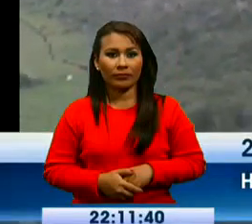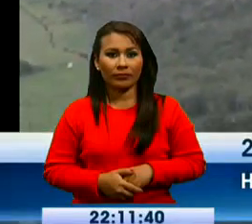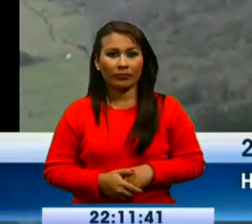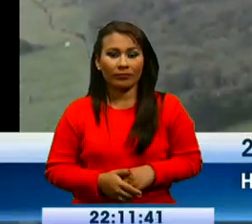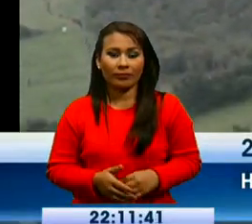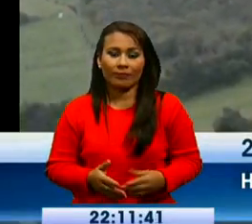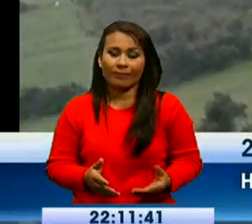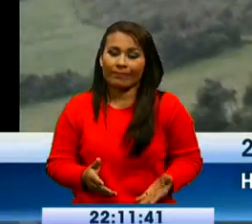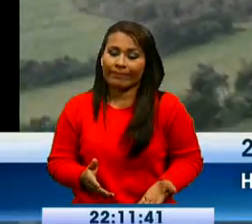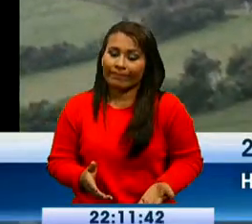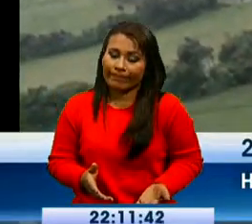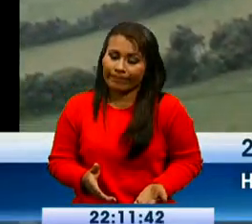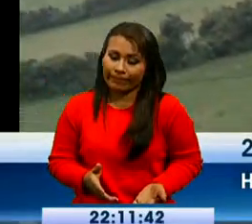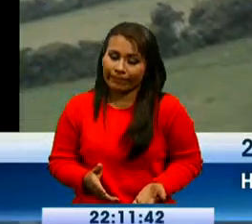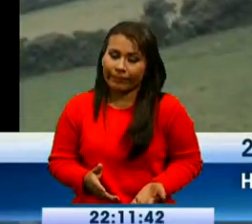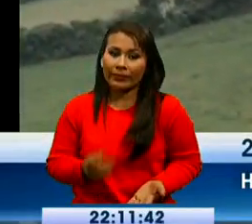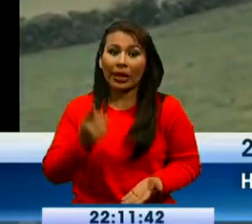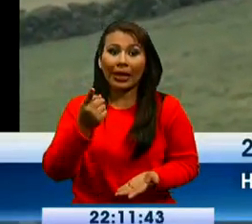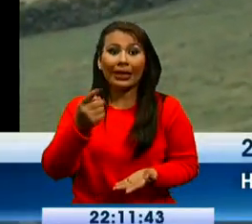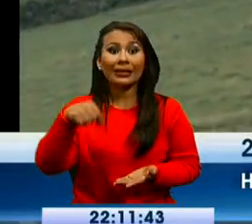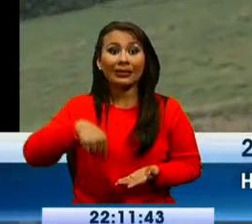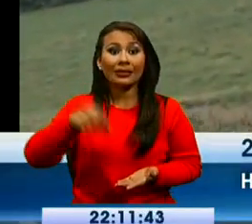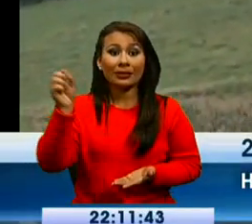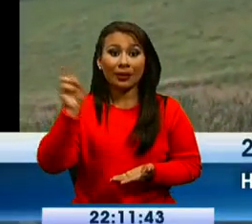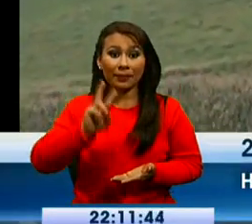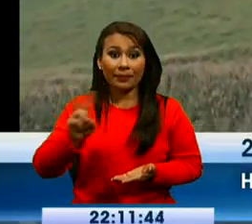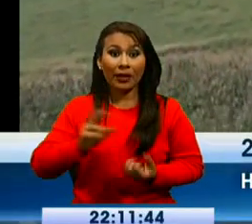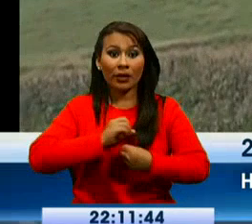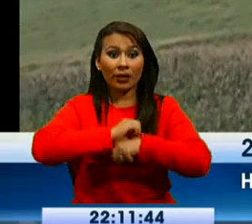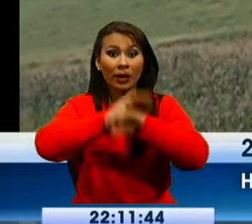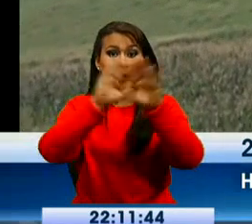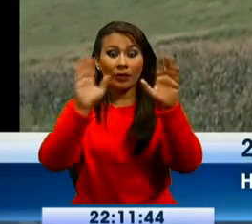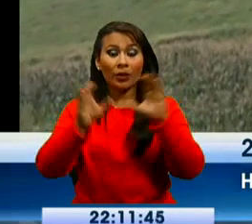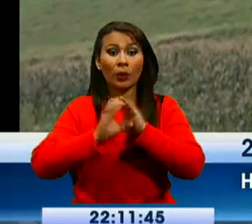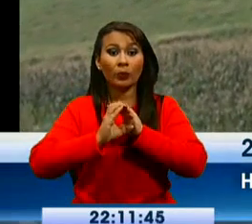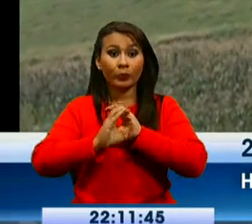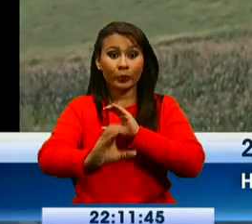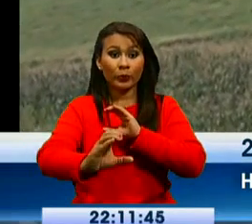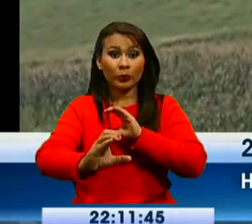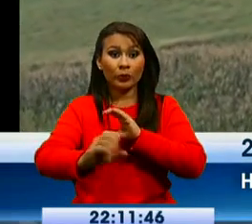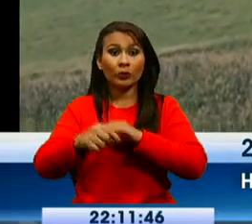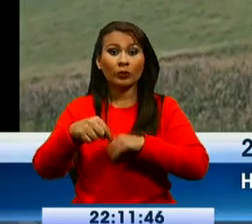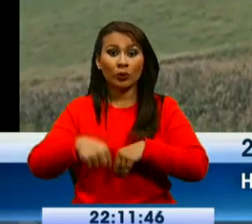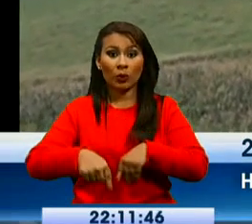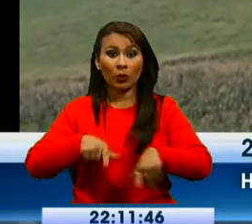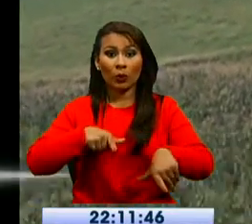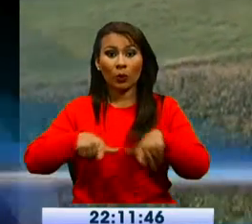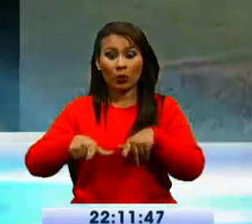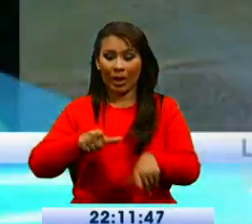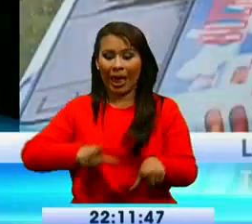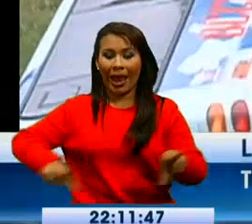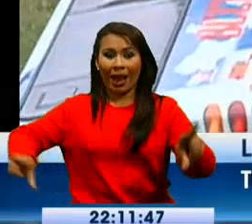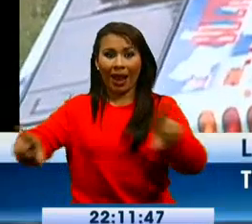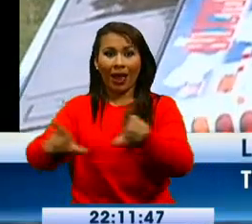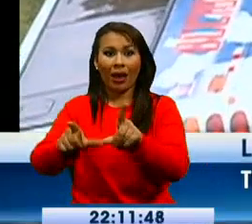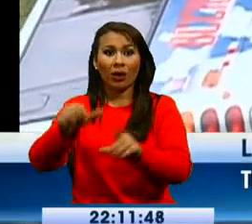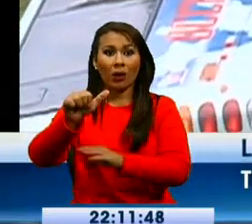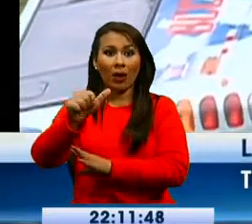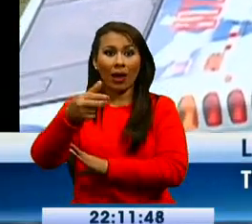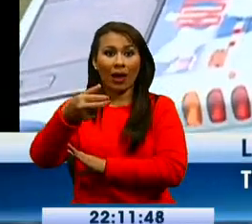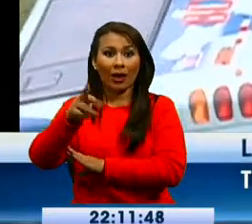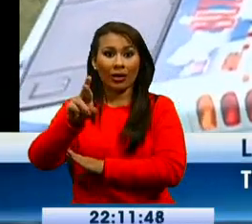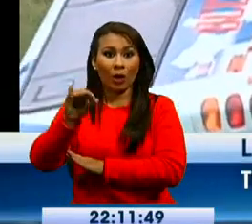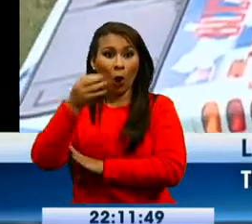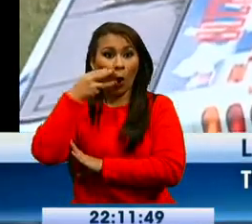A las 4 de la mañana de este viernes, un bus de la Cooperativa Occidental que se dirigía desde Lago Agrio hasta Quito perdió pista y cayó en